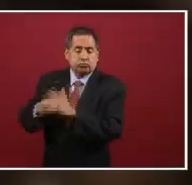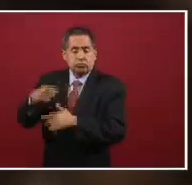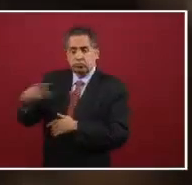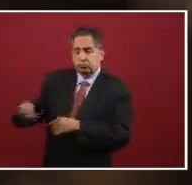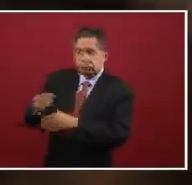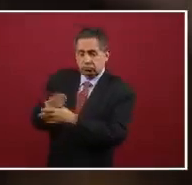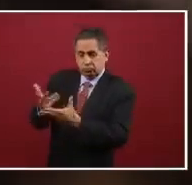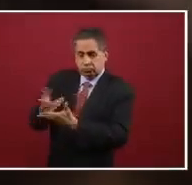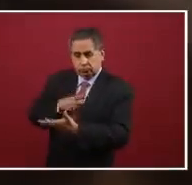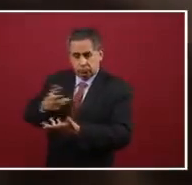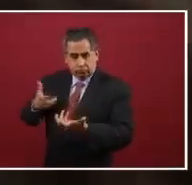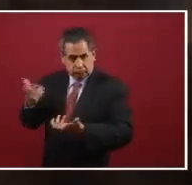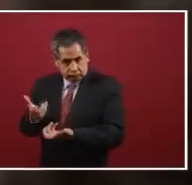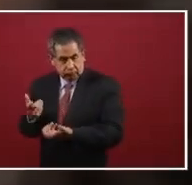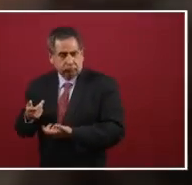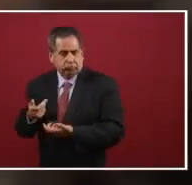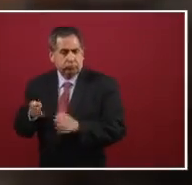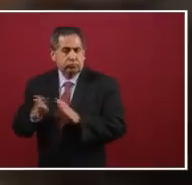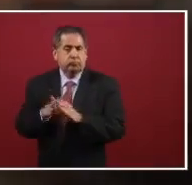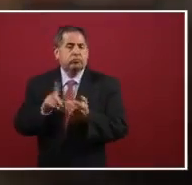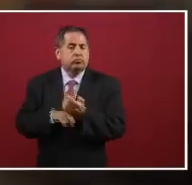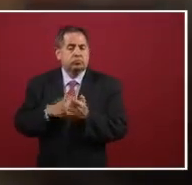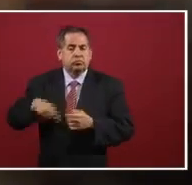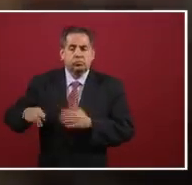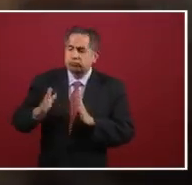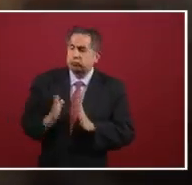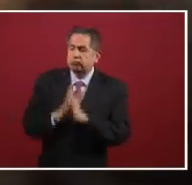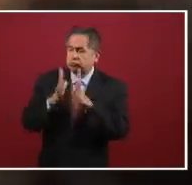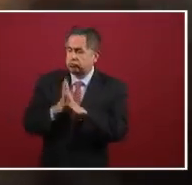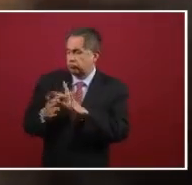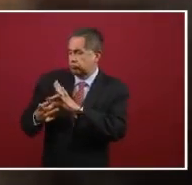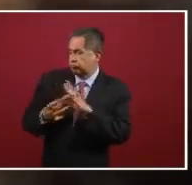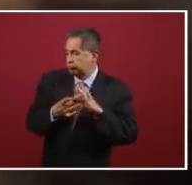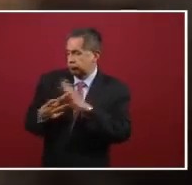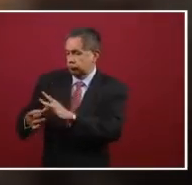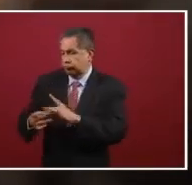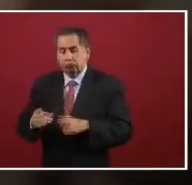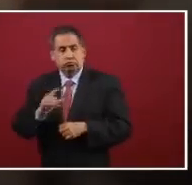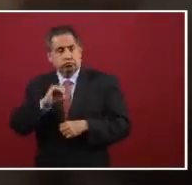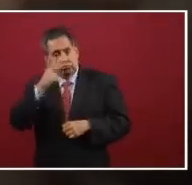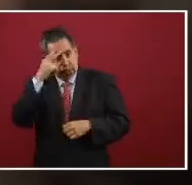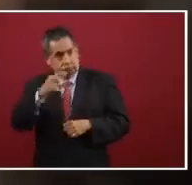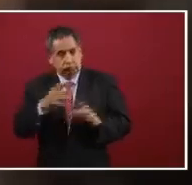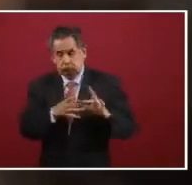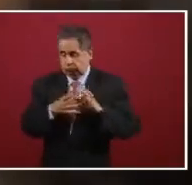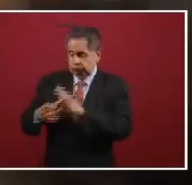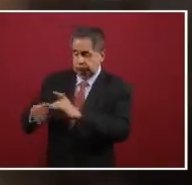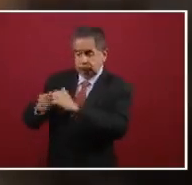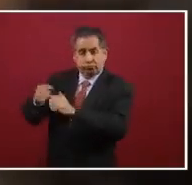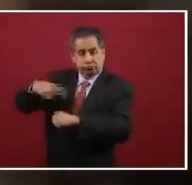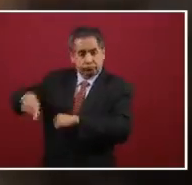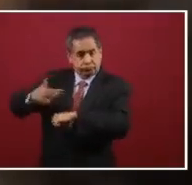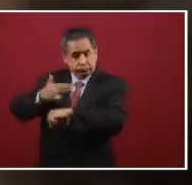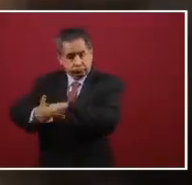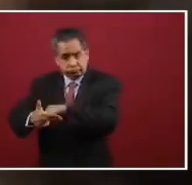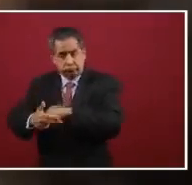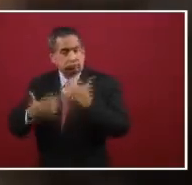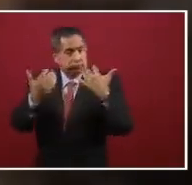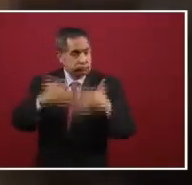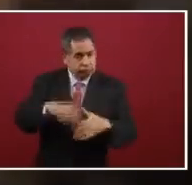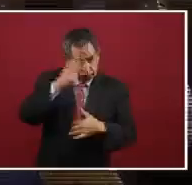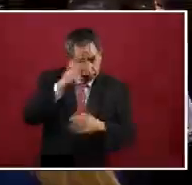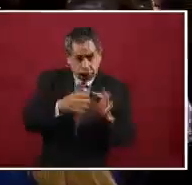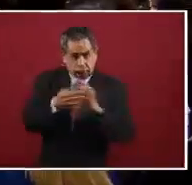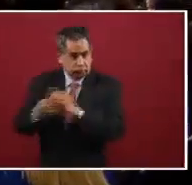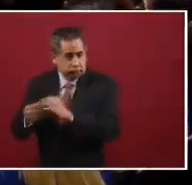país la van a aterrizar, o si va a haber colaboración desde las autoridades mexicanas y también de las empresas mexicanas.